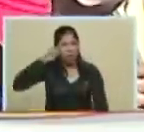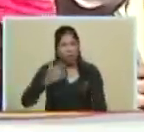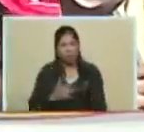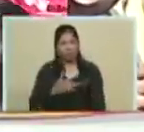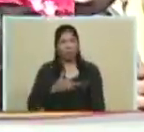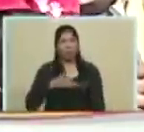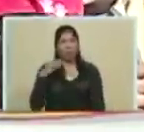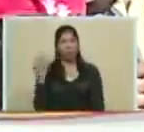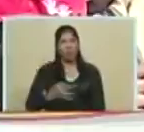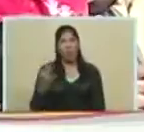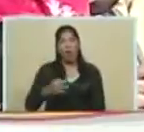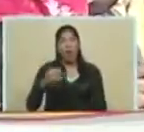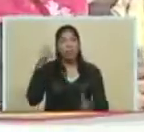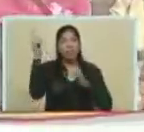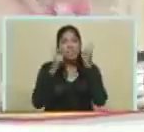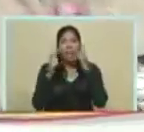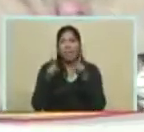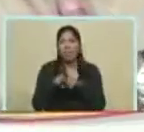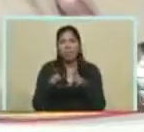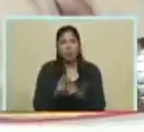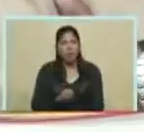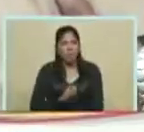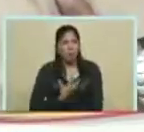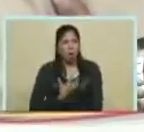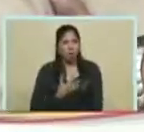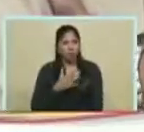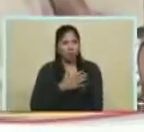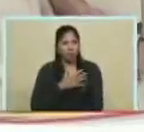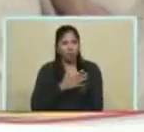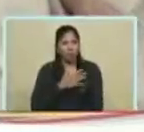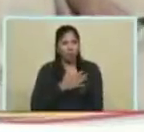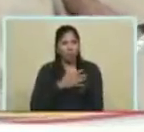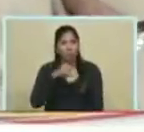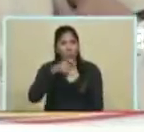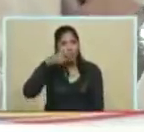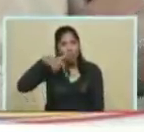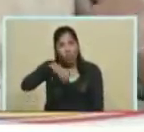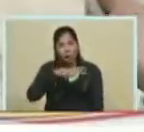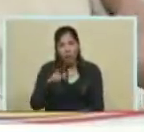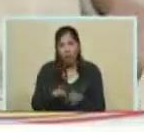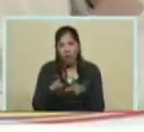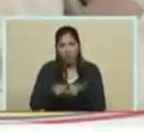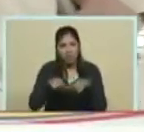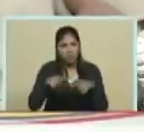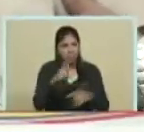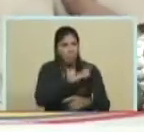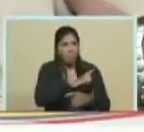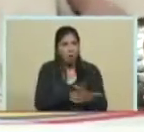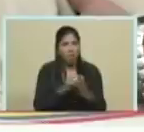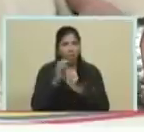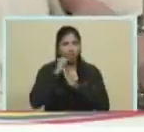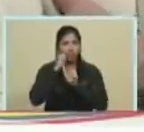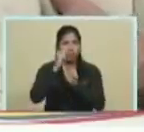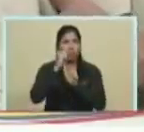nunca. Chávez está más vivo que nunca en su pueblo hecho poder.